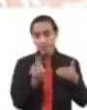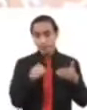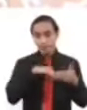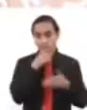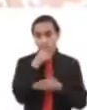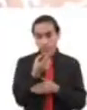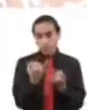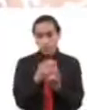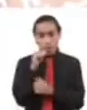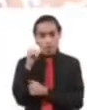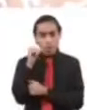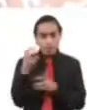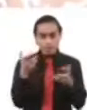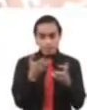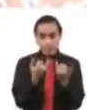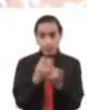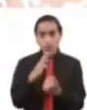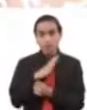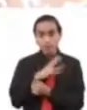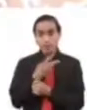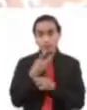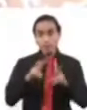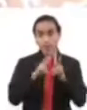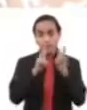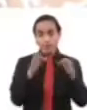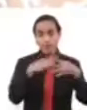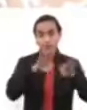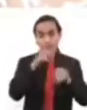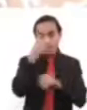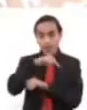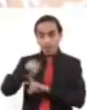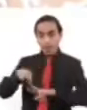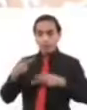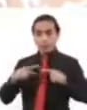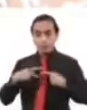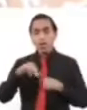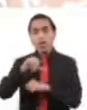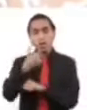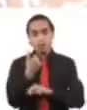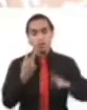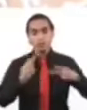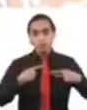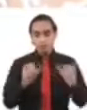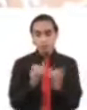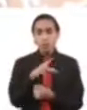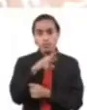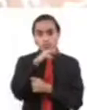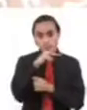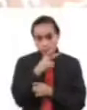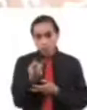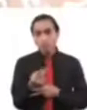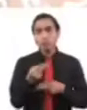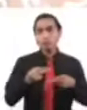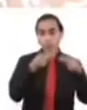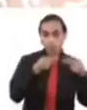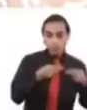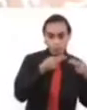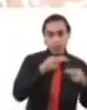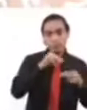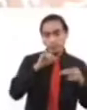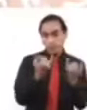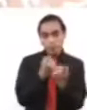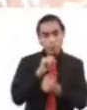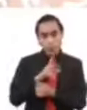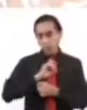son temas muy importantes para la ciudadanía y luego hay otros también que están preocupados por negocios también